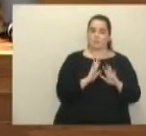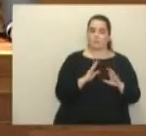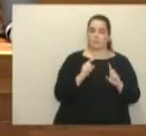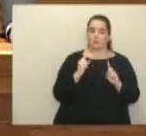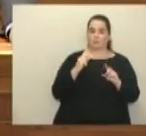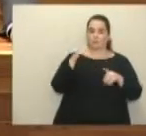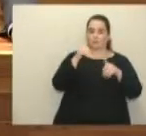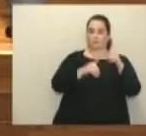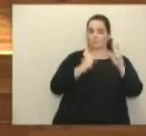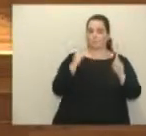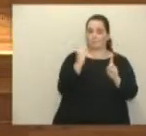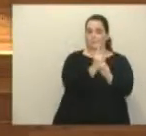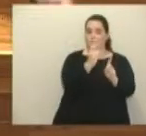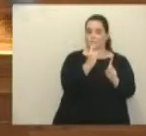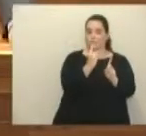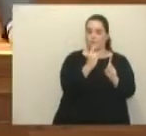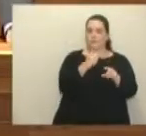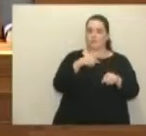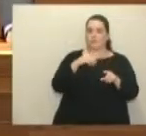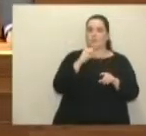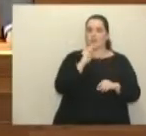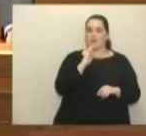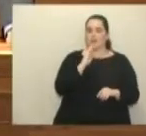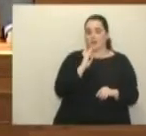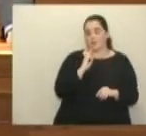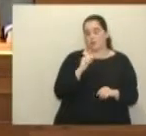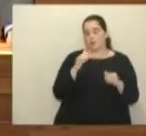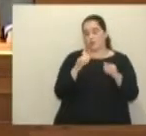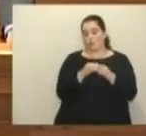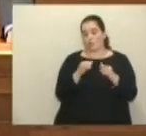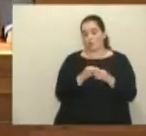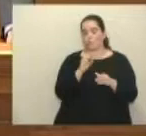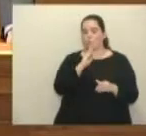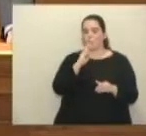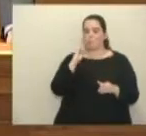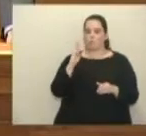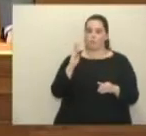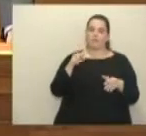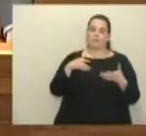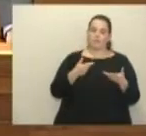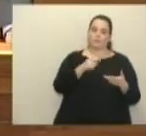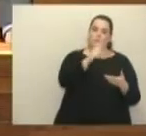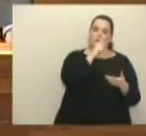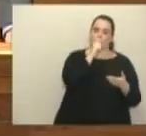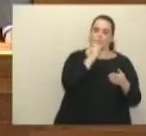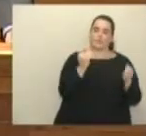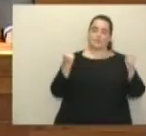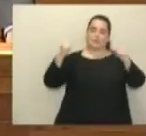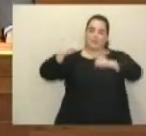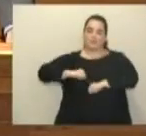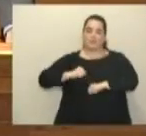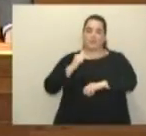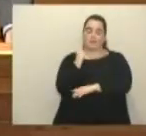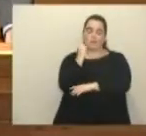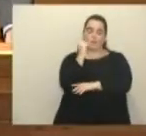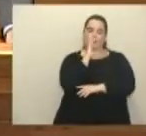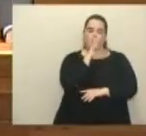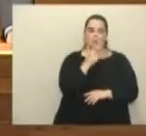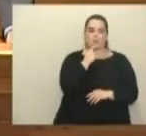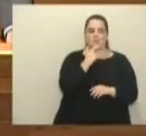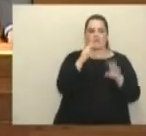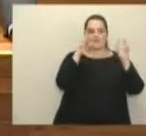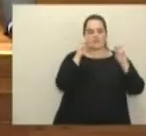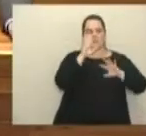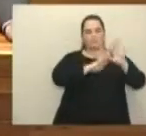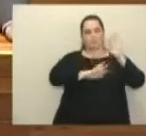por el Grupo Popular, que obtuvo de esa manera el apoyo del Grupo Socialista, aludiendo a que estas eran cuestiones complejas que entraban